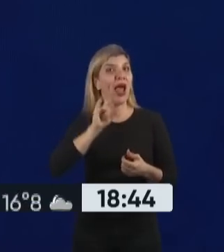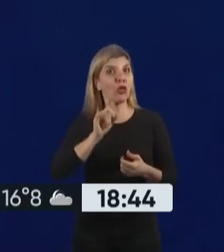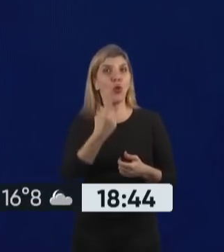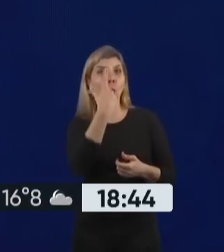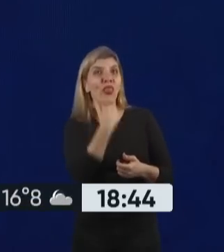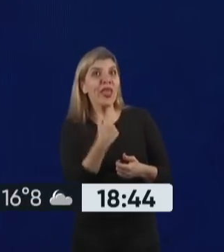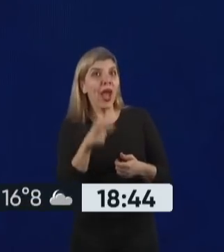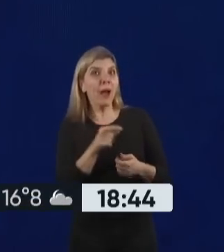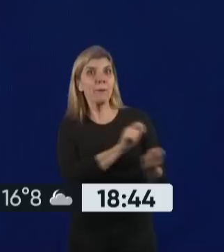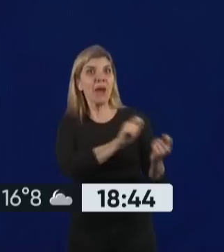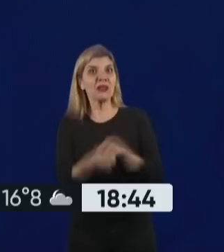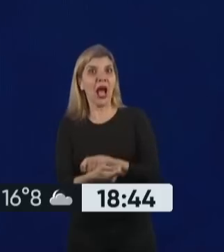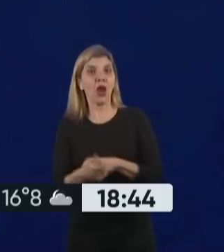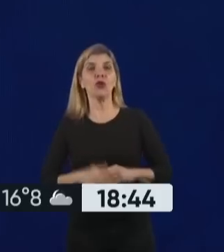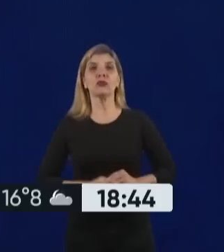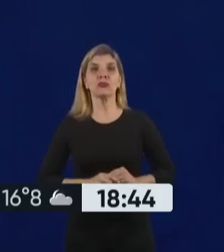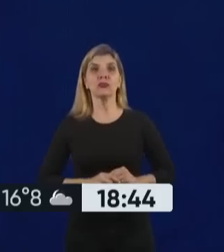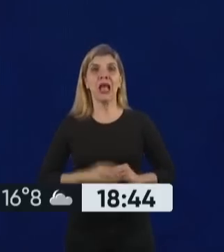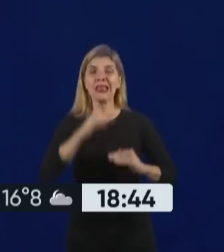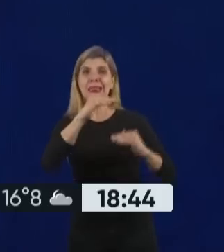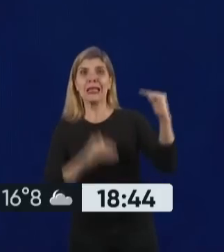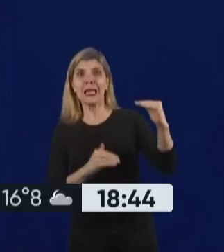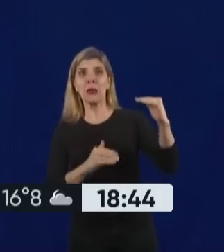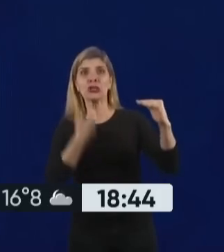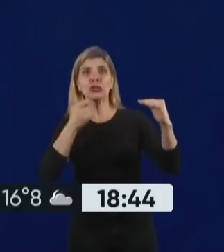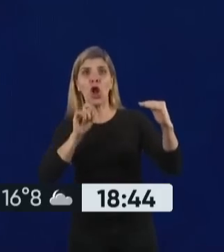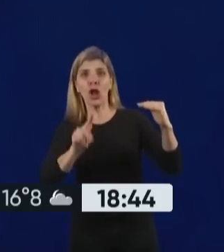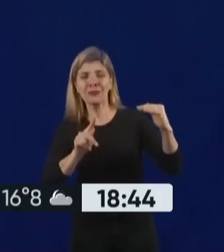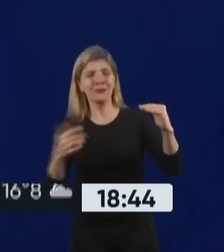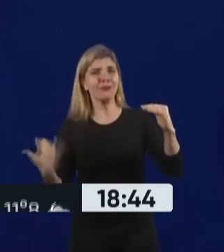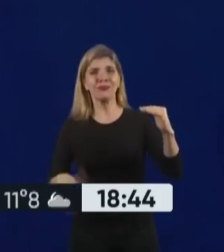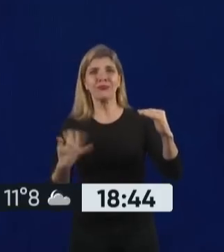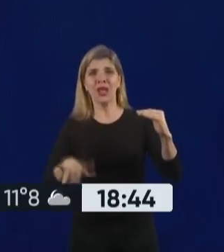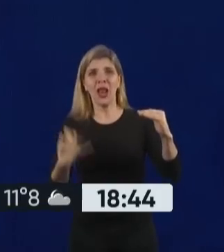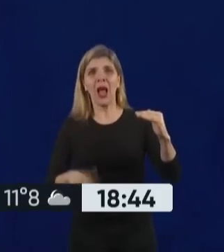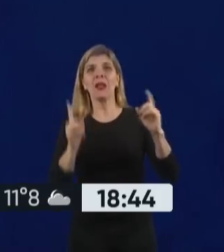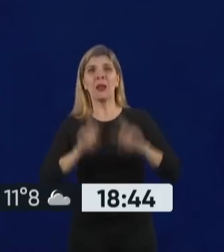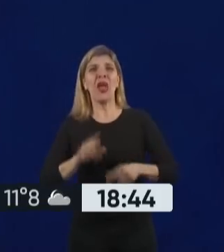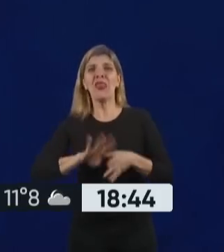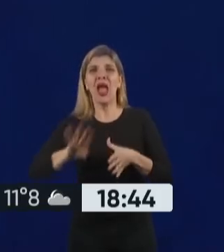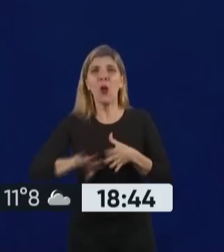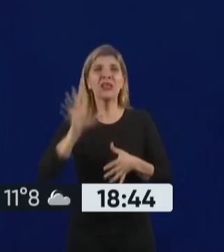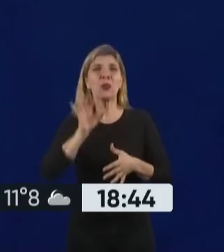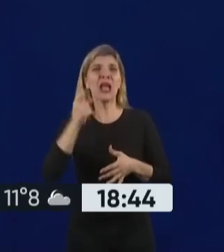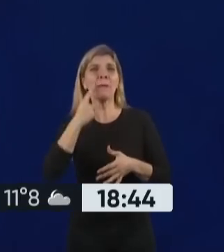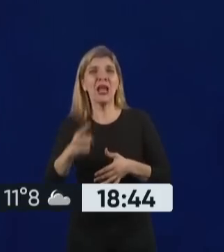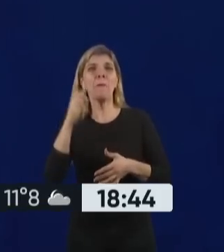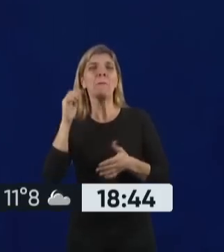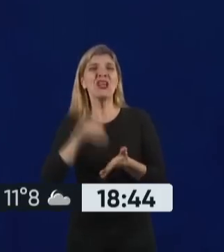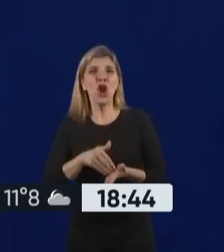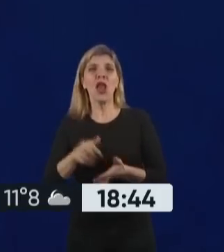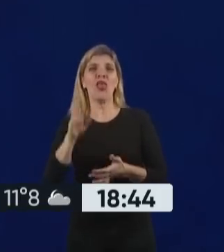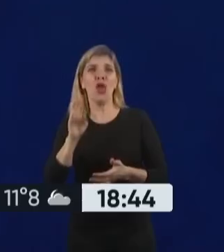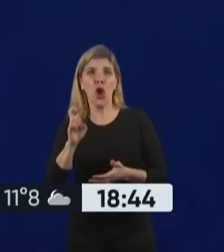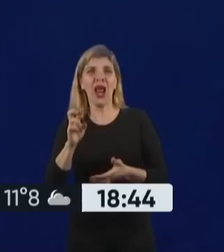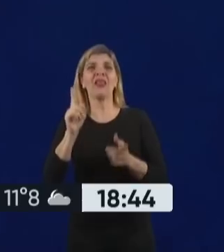día, con un desequilibrio de stock fenomenales, la deuda de las IRAs por 50.000 millones de dólares, la deuda